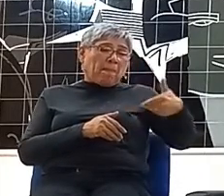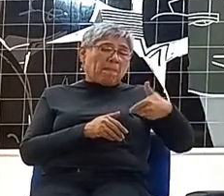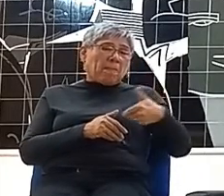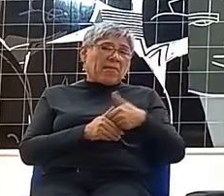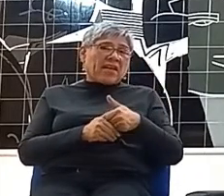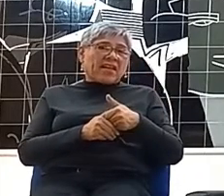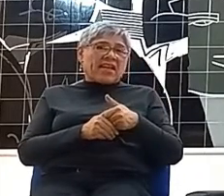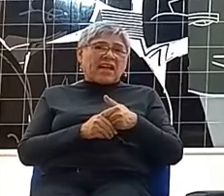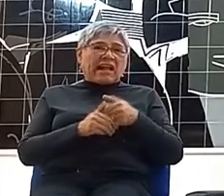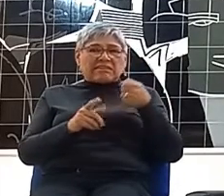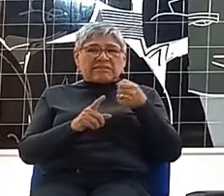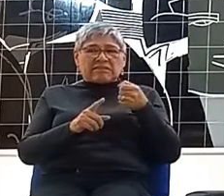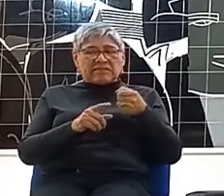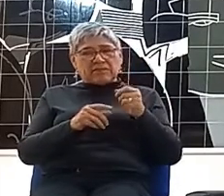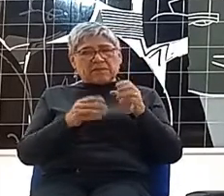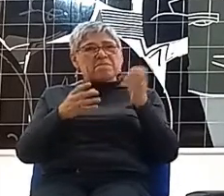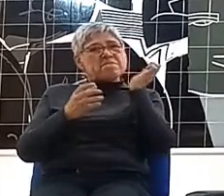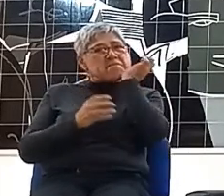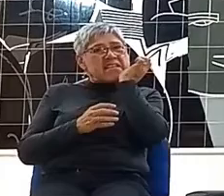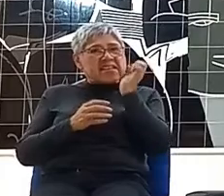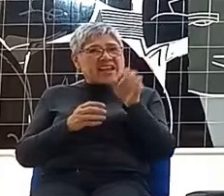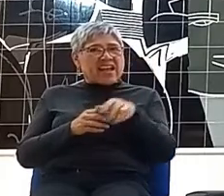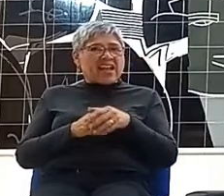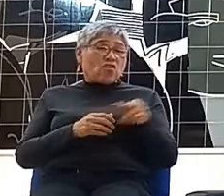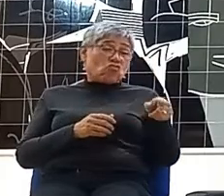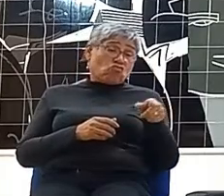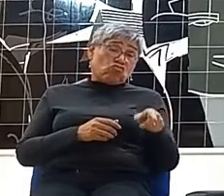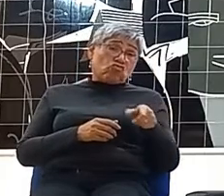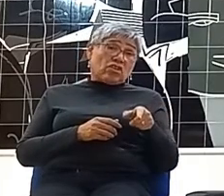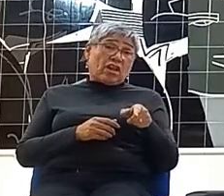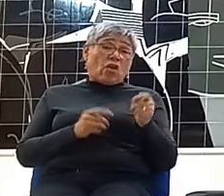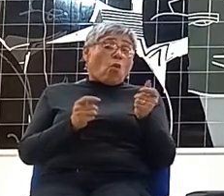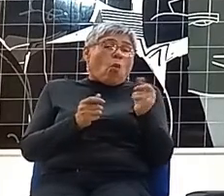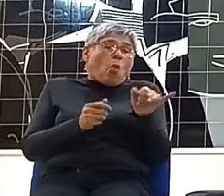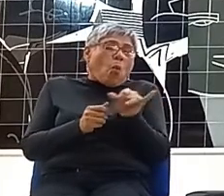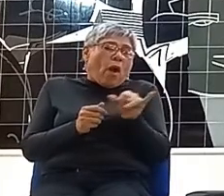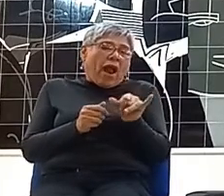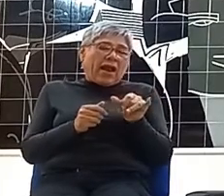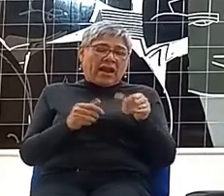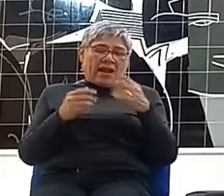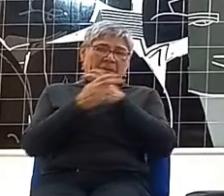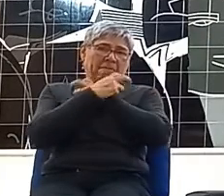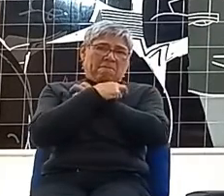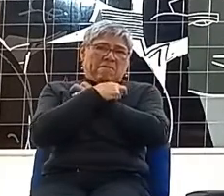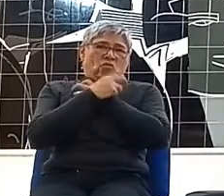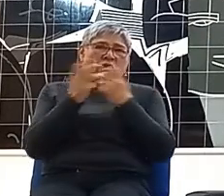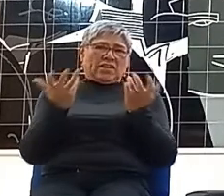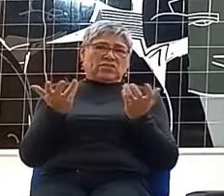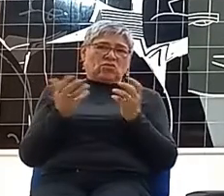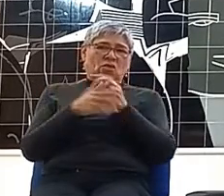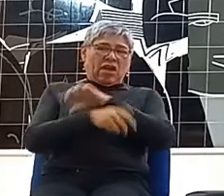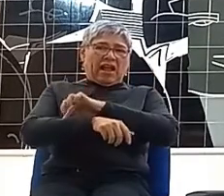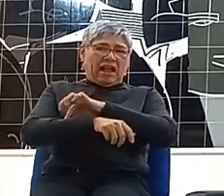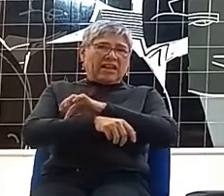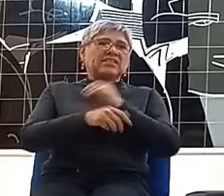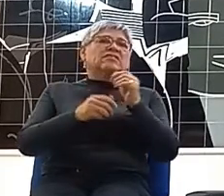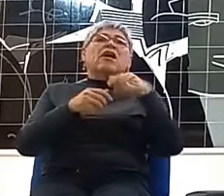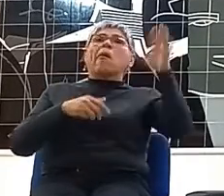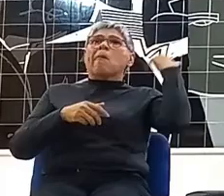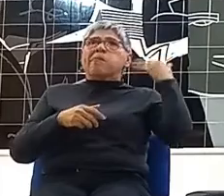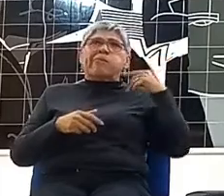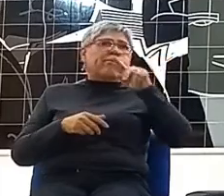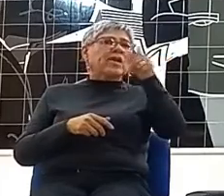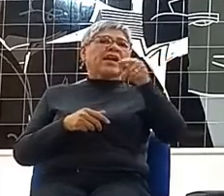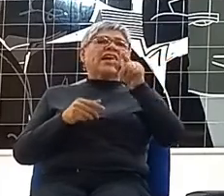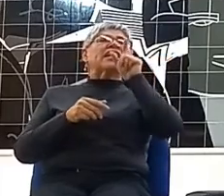las piedras como si hicieran parte de tus huesos y de tu carne, existían los grillos, la